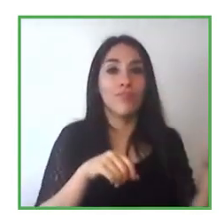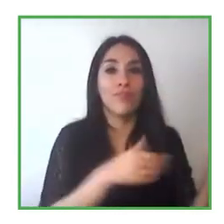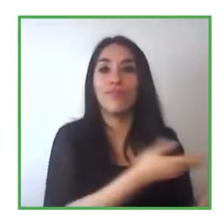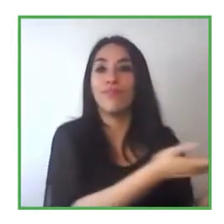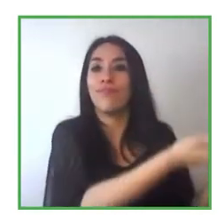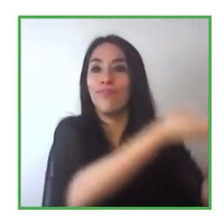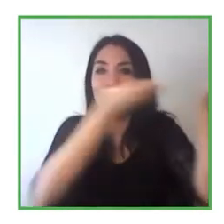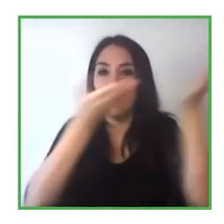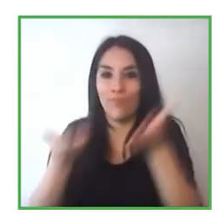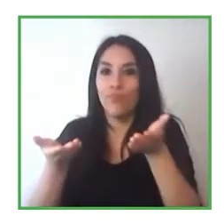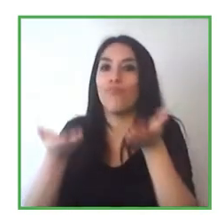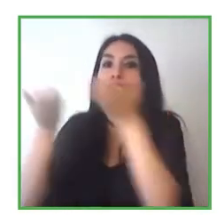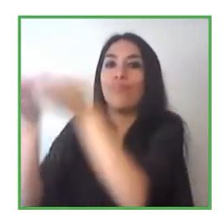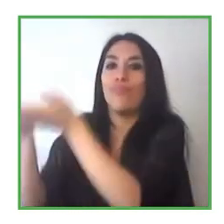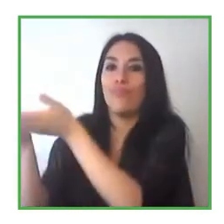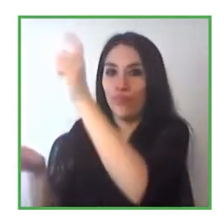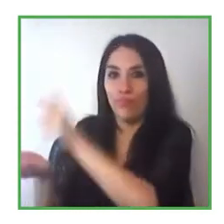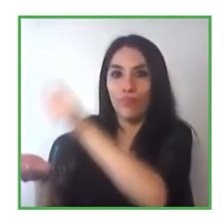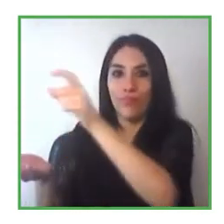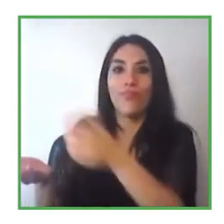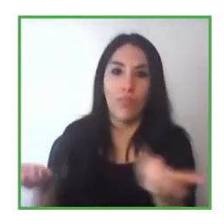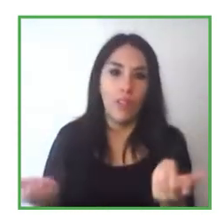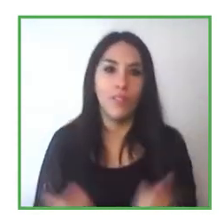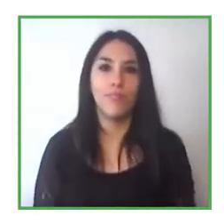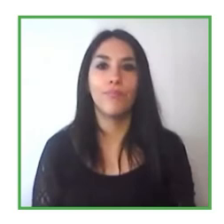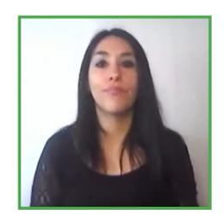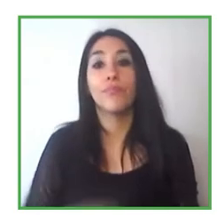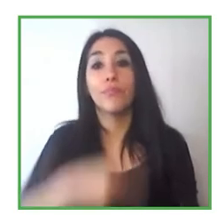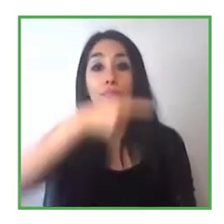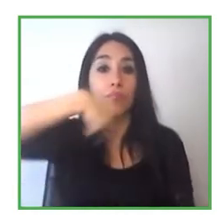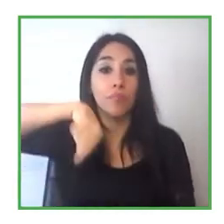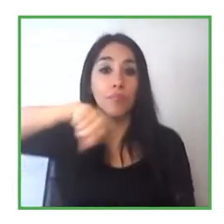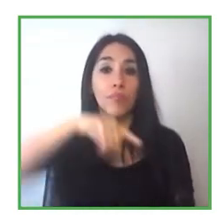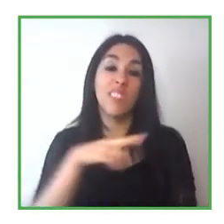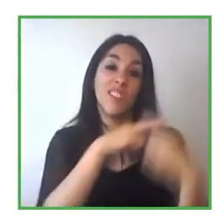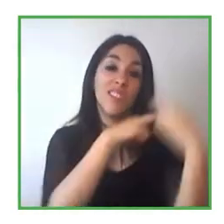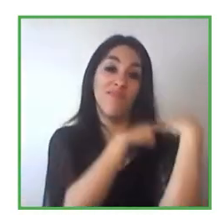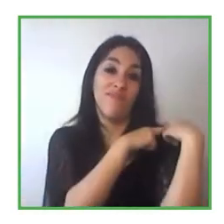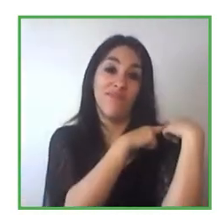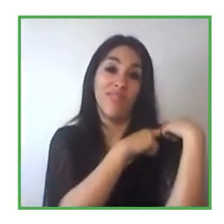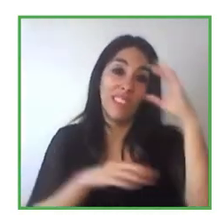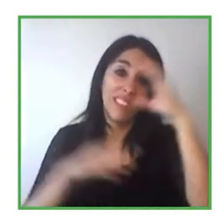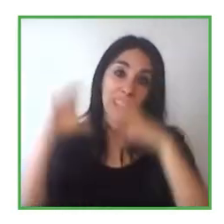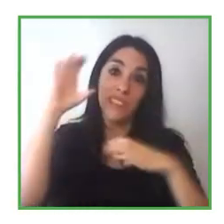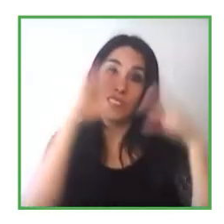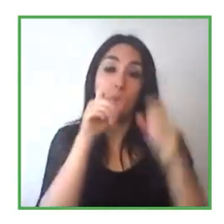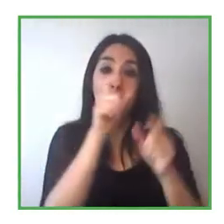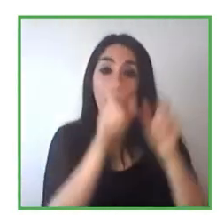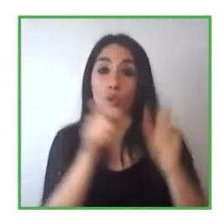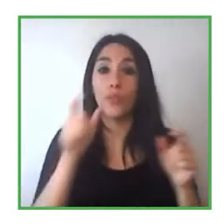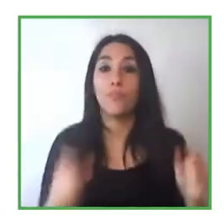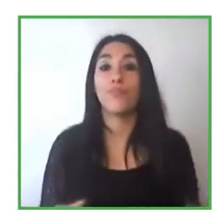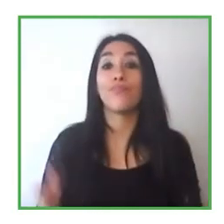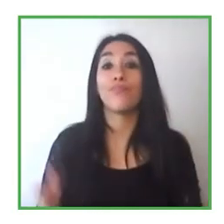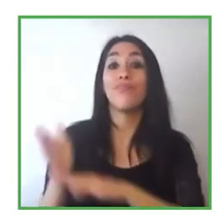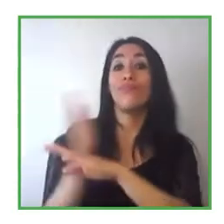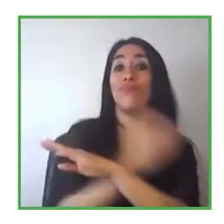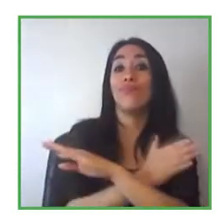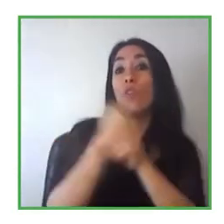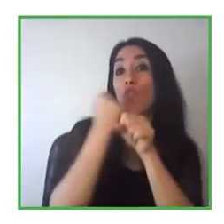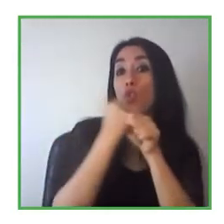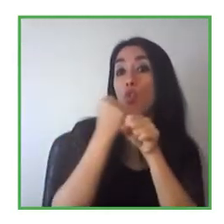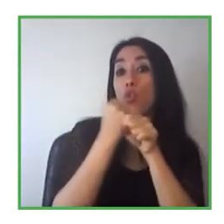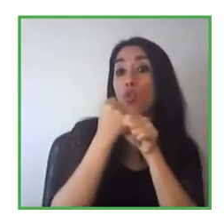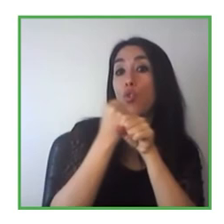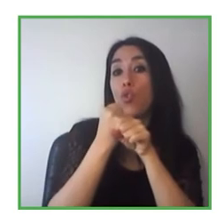la buscamos a través de la propia metodología. He hablado antes del trabajo en red, he hablado antes de la tecnología. Con ese trabajo